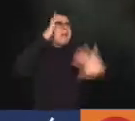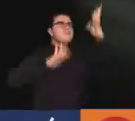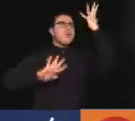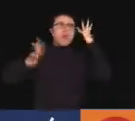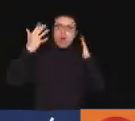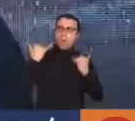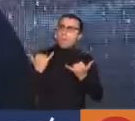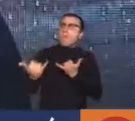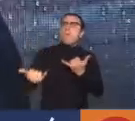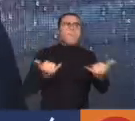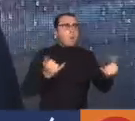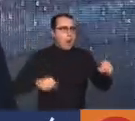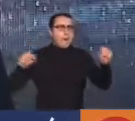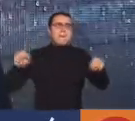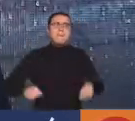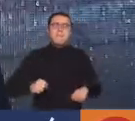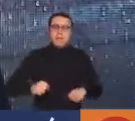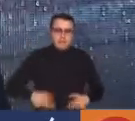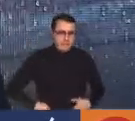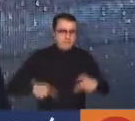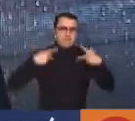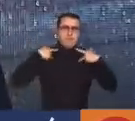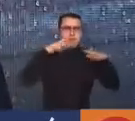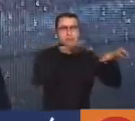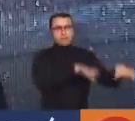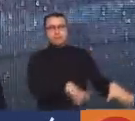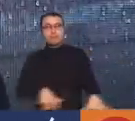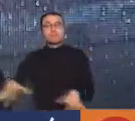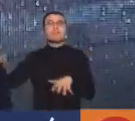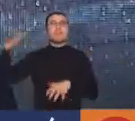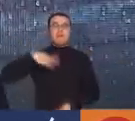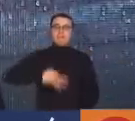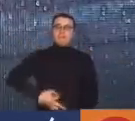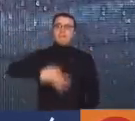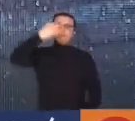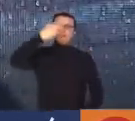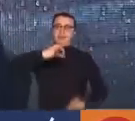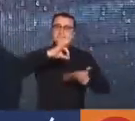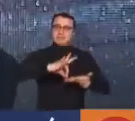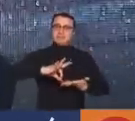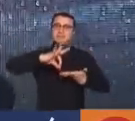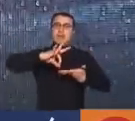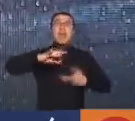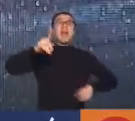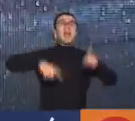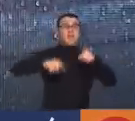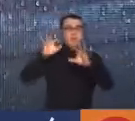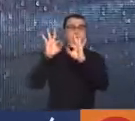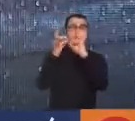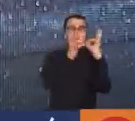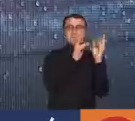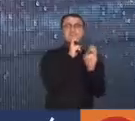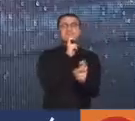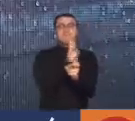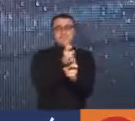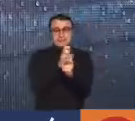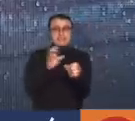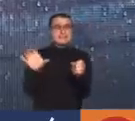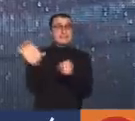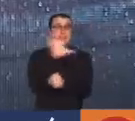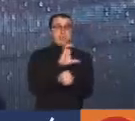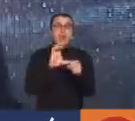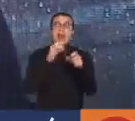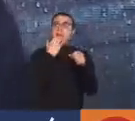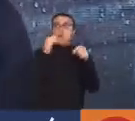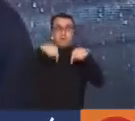una dignidad en la existencia que a muchas familias le cuesta trabajo tener en ciudades sobre todo